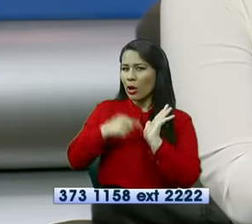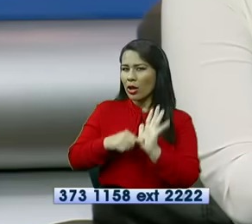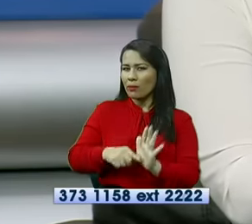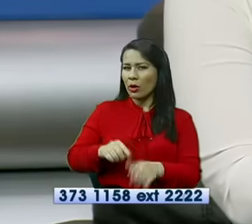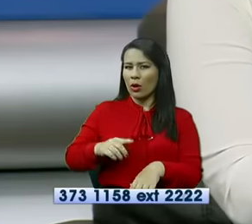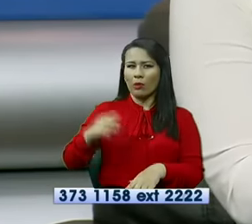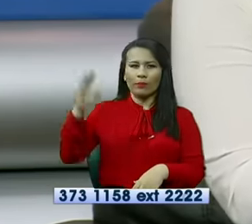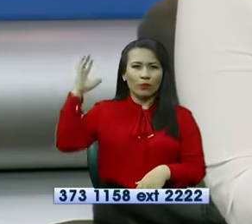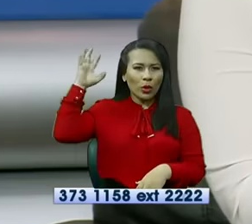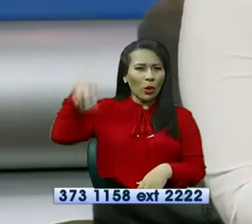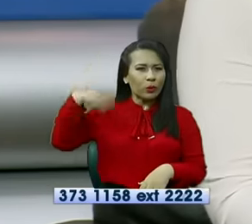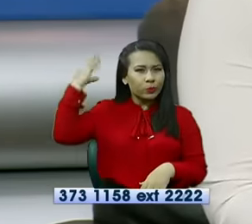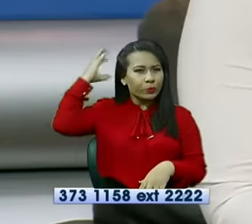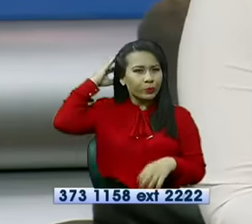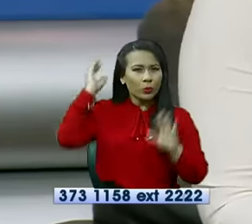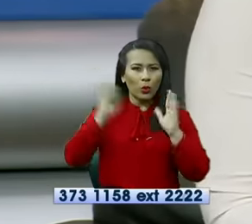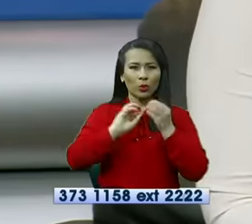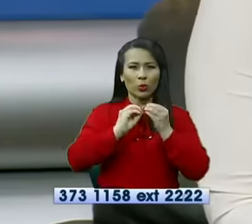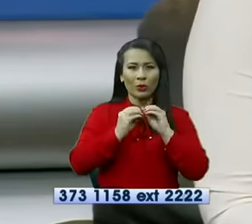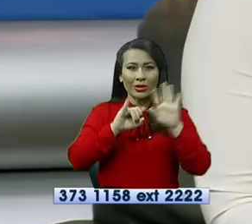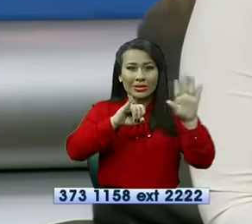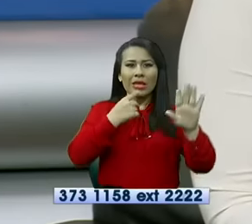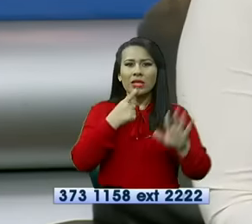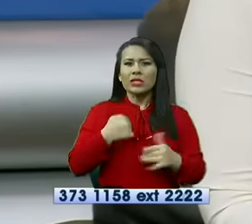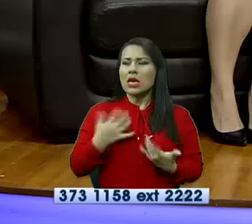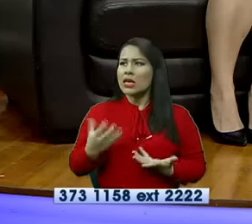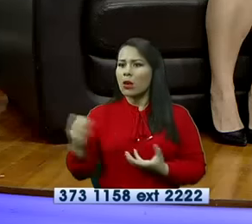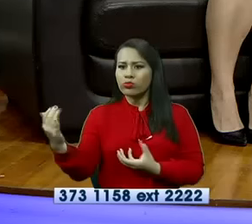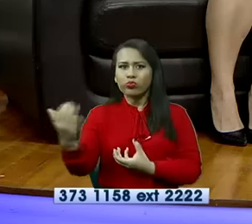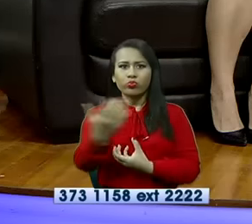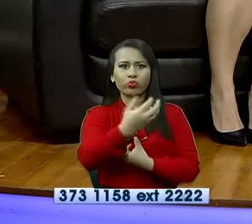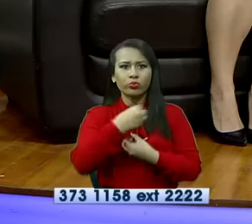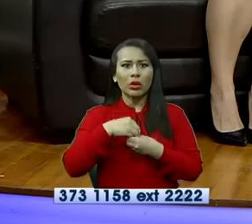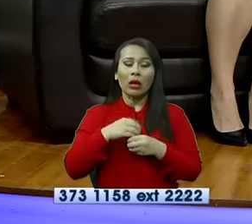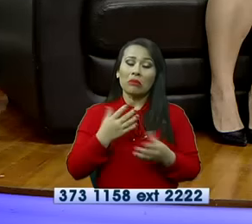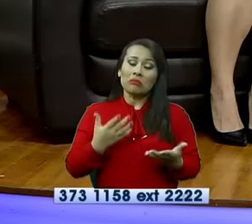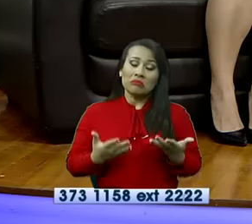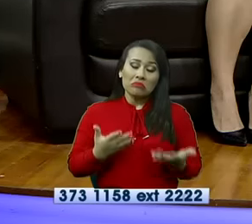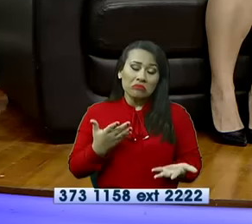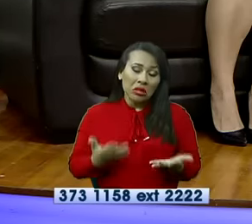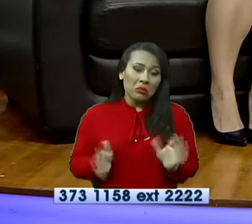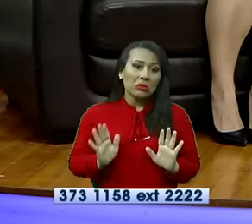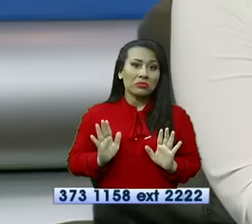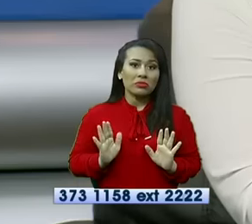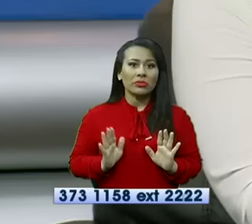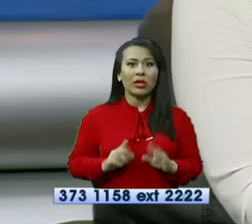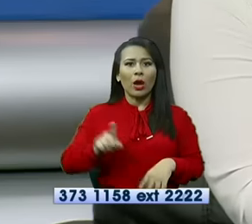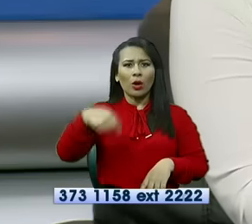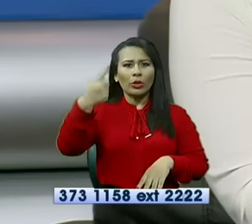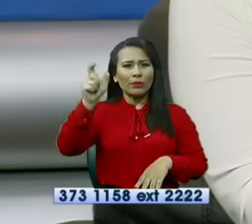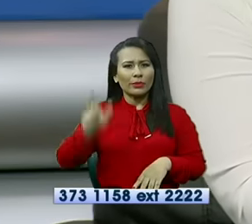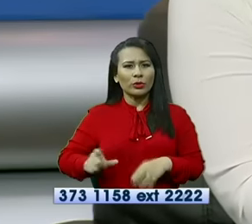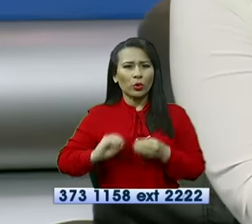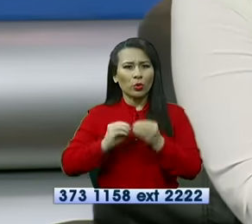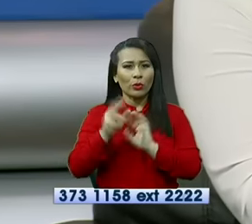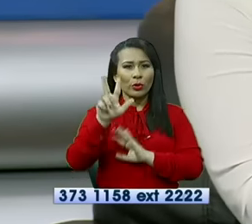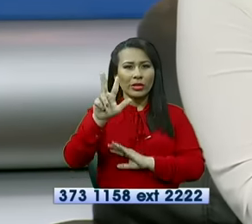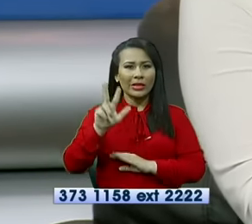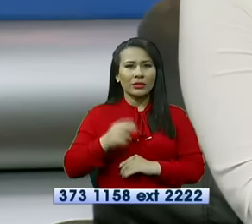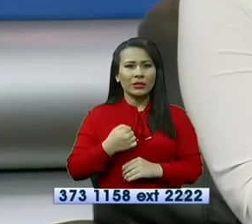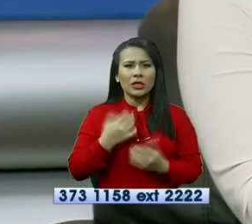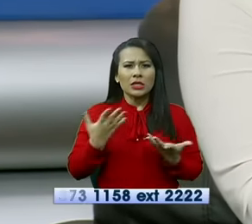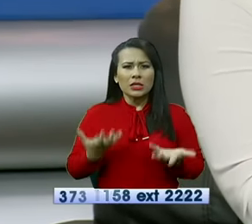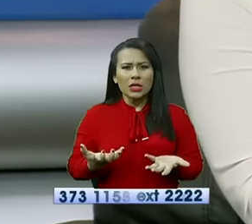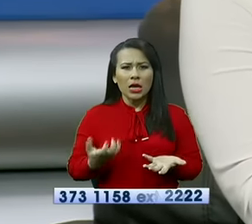presentará una ley de recuperación de activos esto es viable o El doctor suquilanda dijo degollar